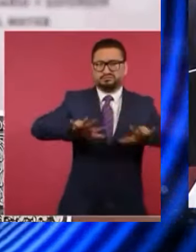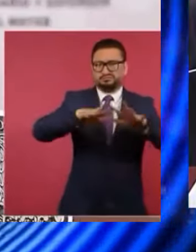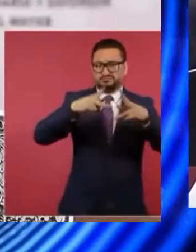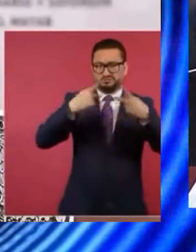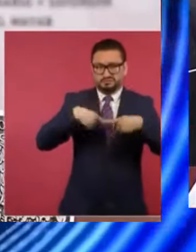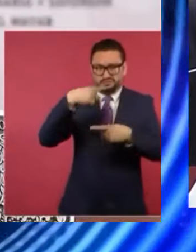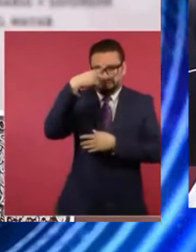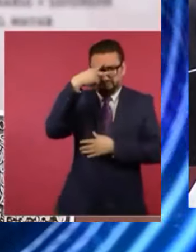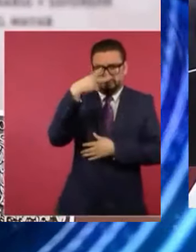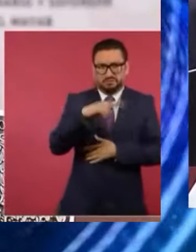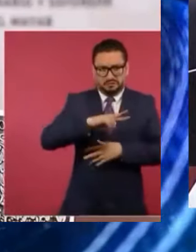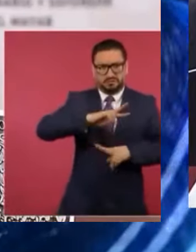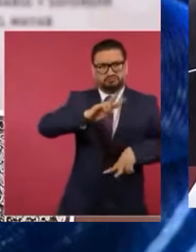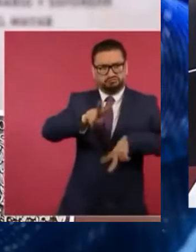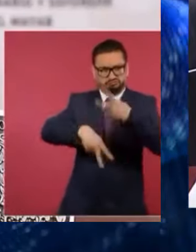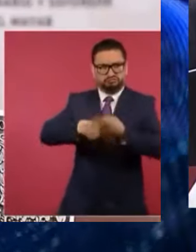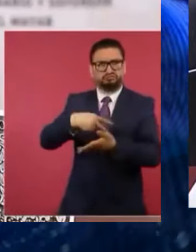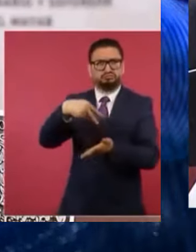se manifieste